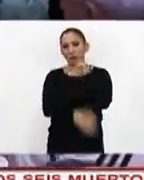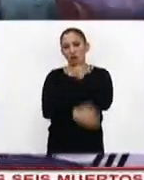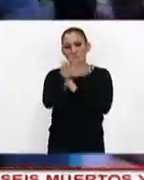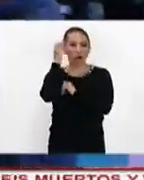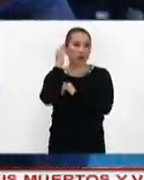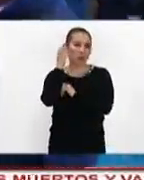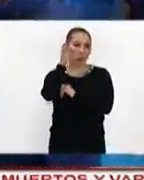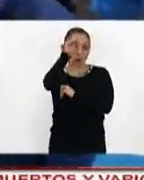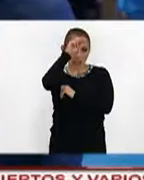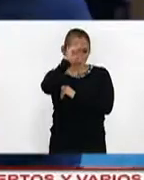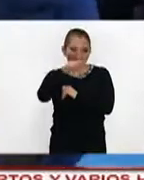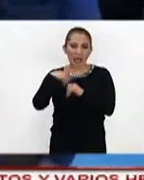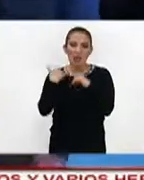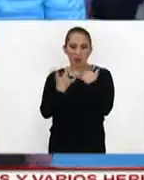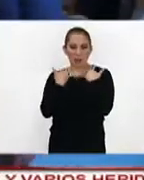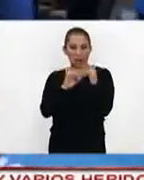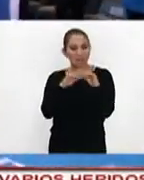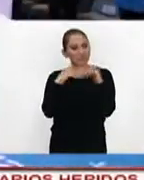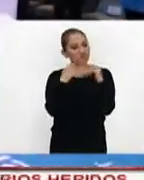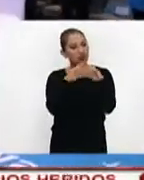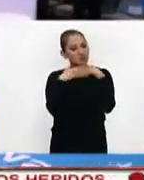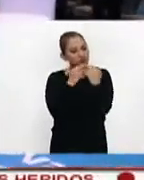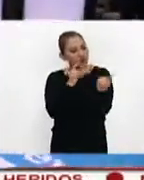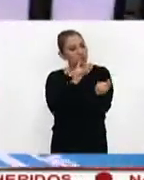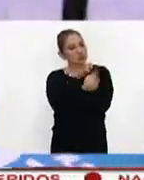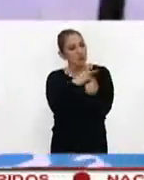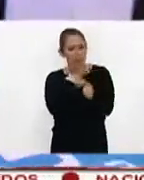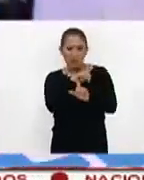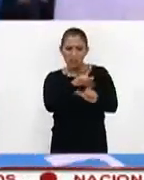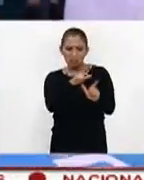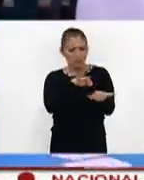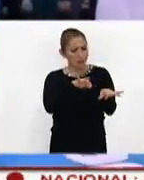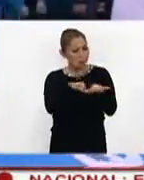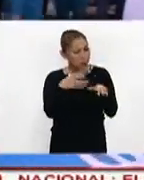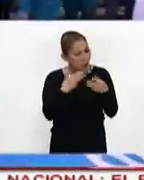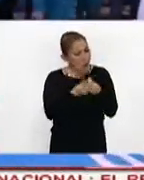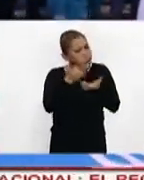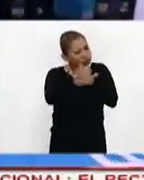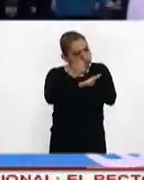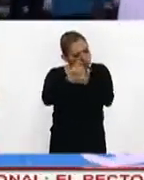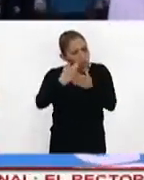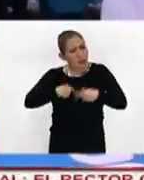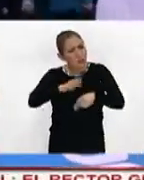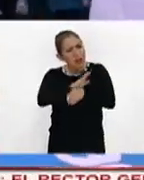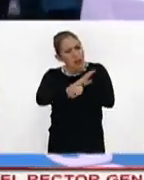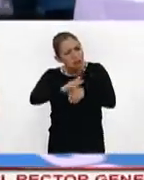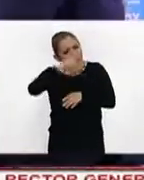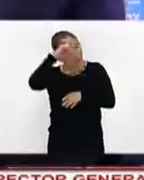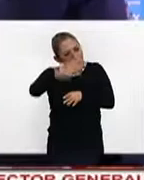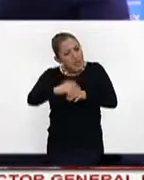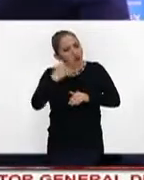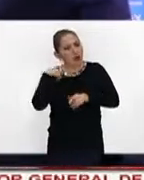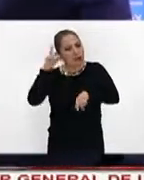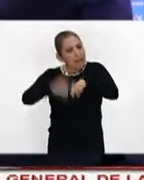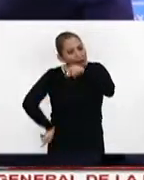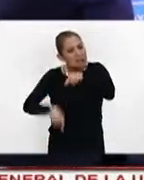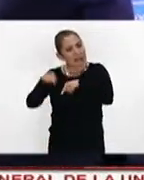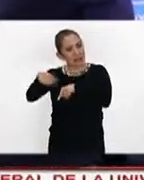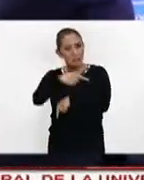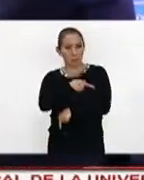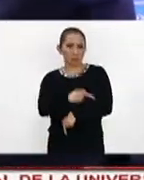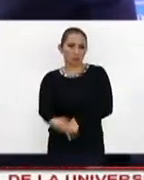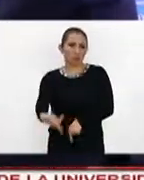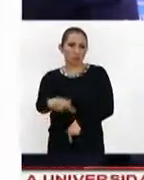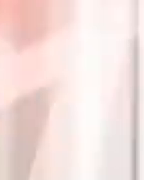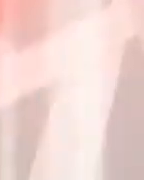Ahí se reunió con jóvenes militantes del Verde. Dijo que está listo para trabajar por los ciudadanos en beneficio de un país que abata sobre todo la